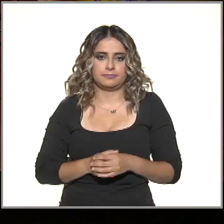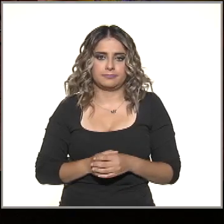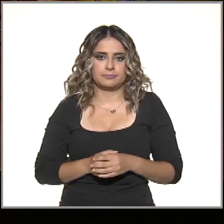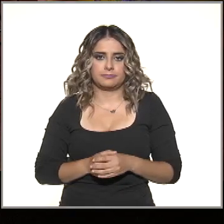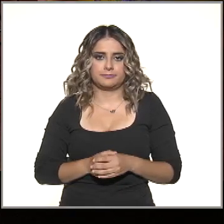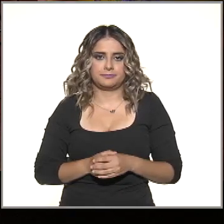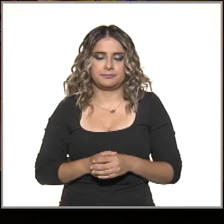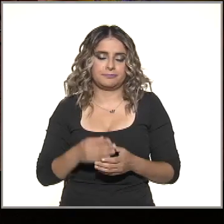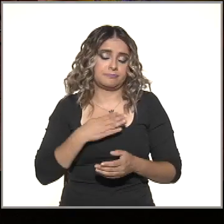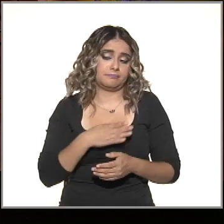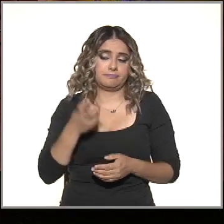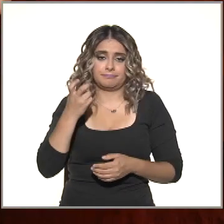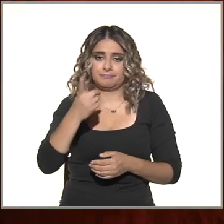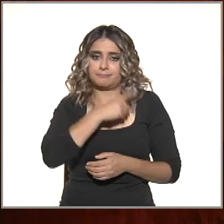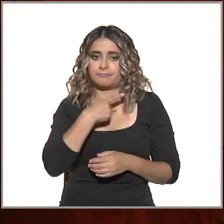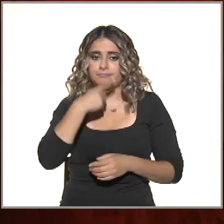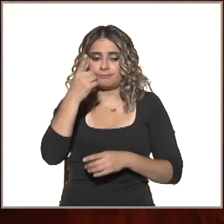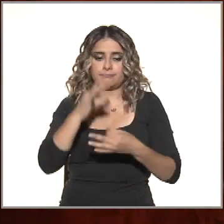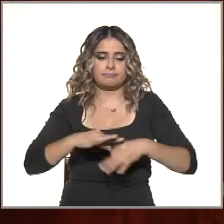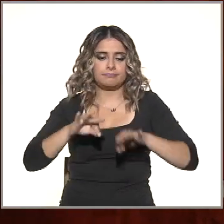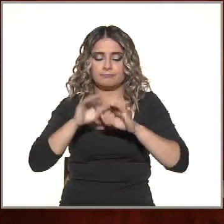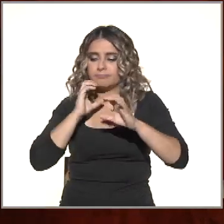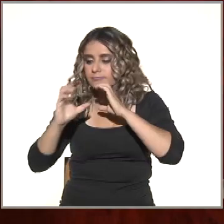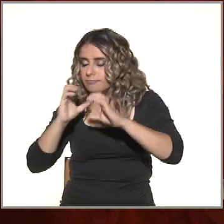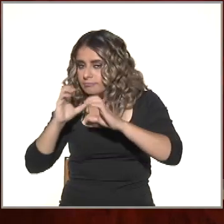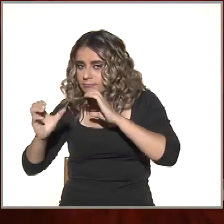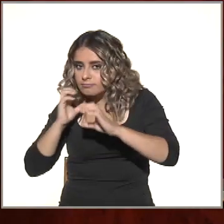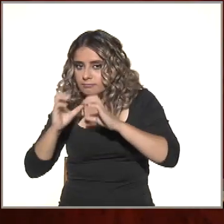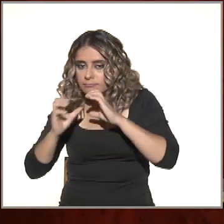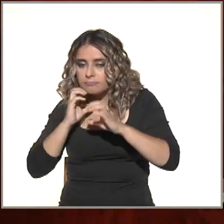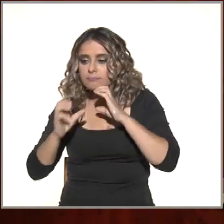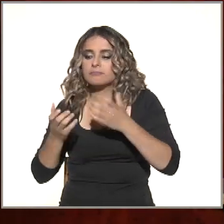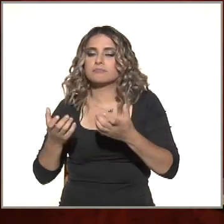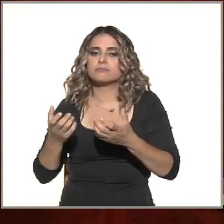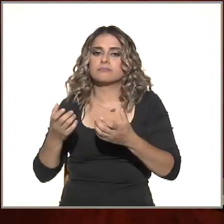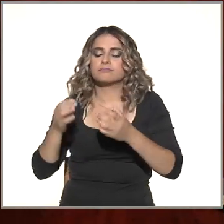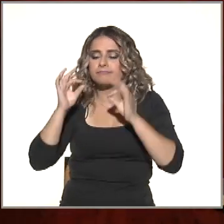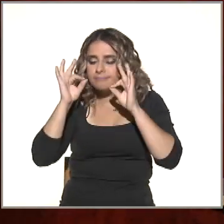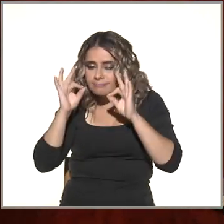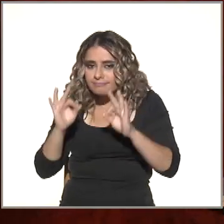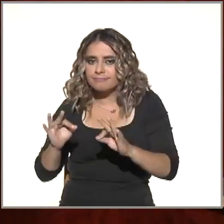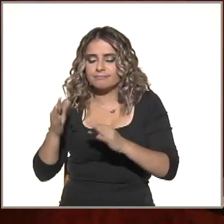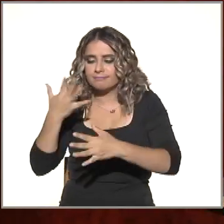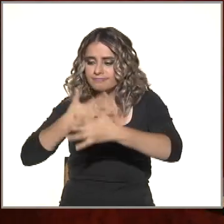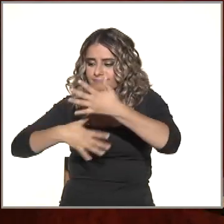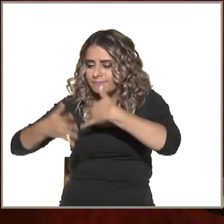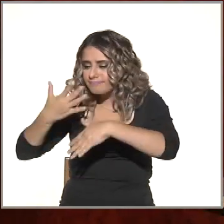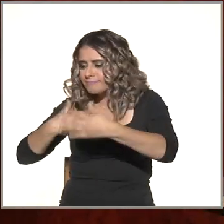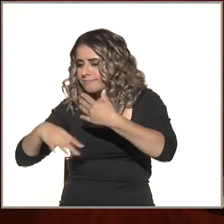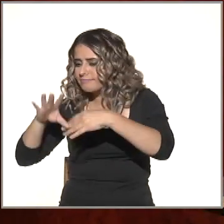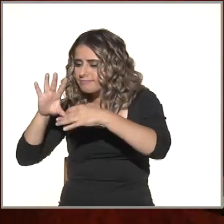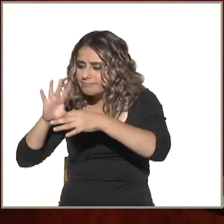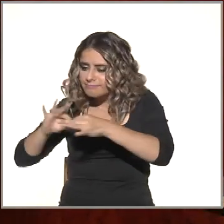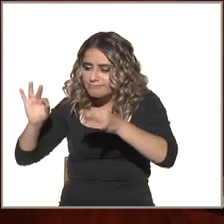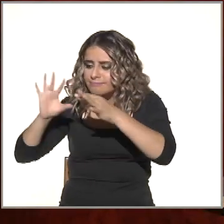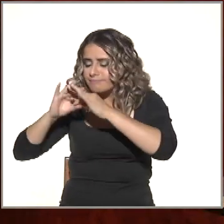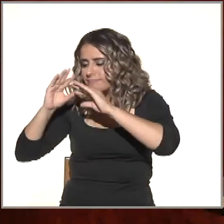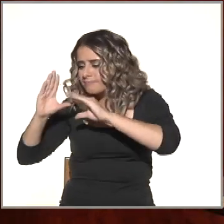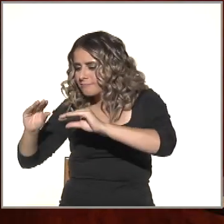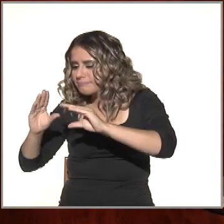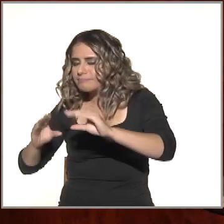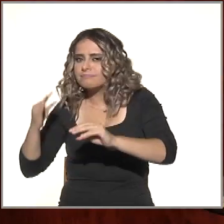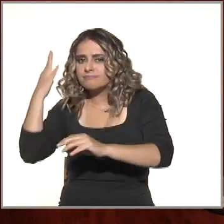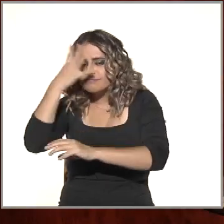Pues nada, eso, que hay que hablar, que hay que tratar de usar la belleza del lenguaje. El lenguaje es hermoso y nos puede